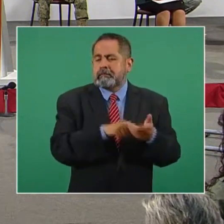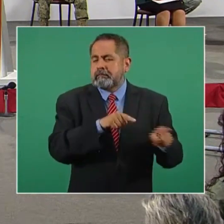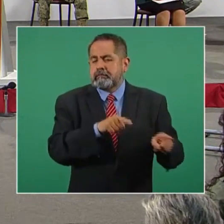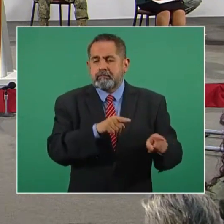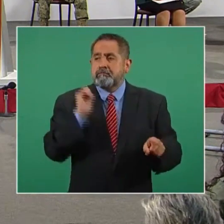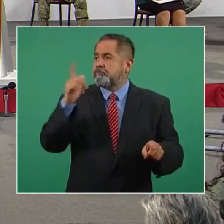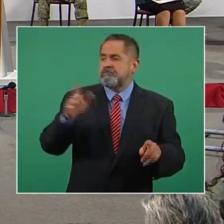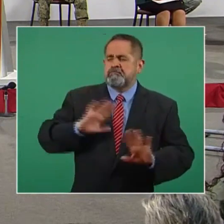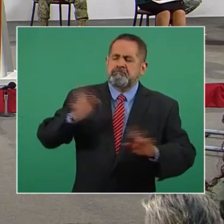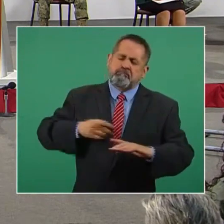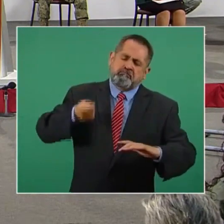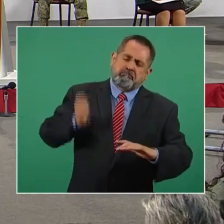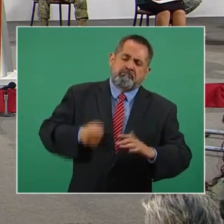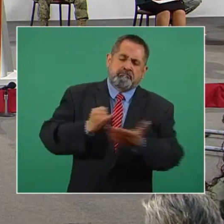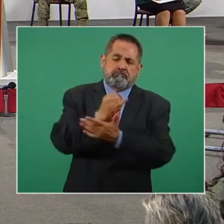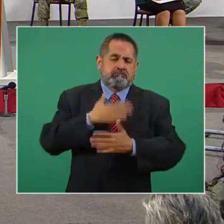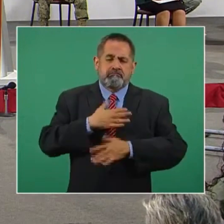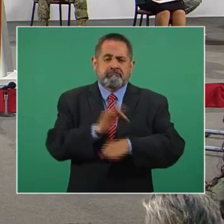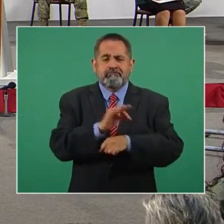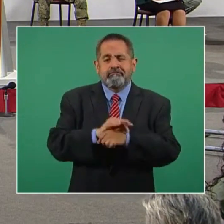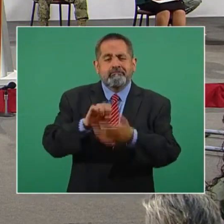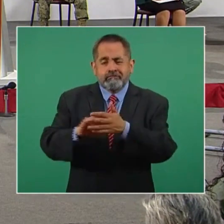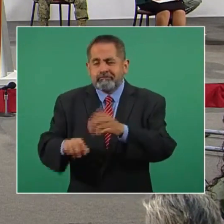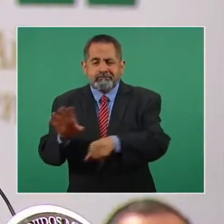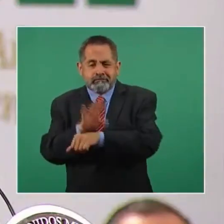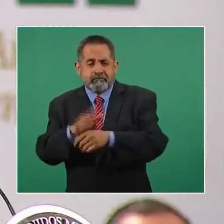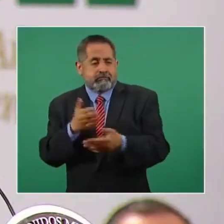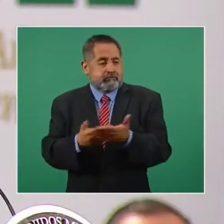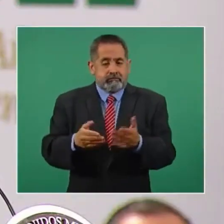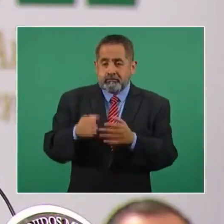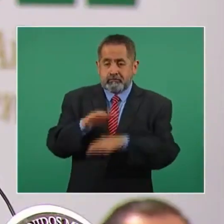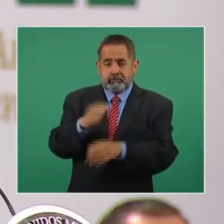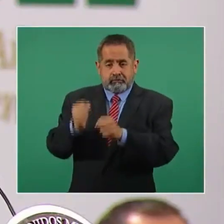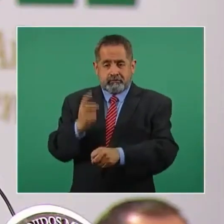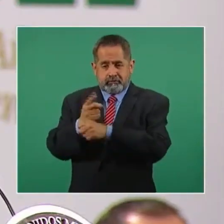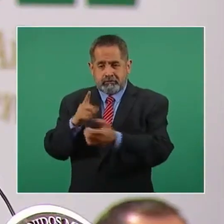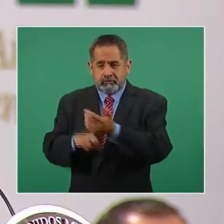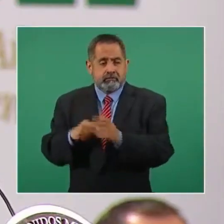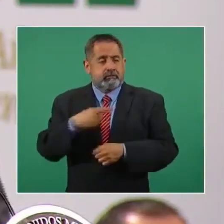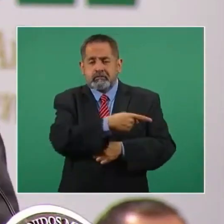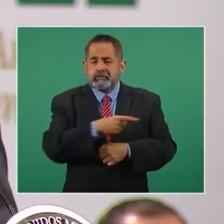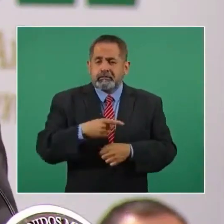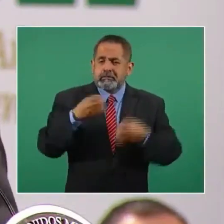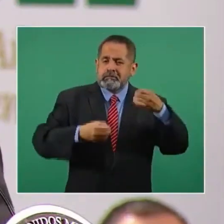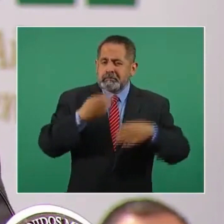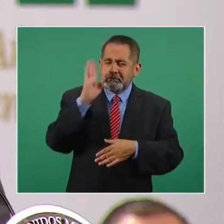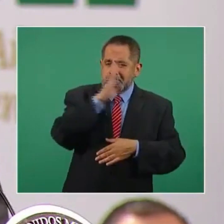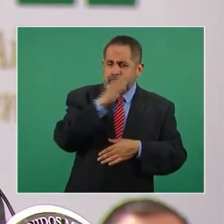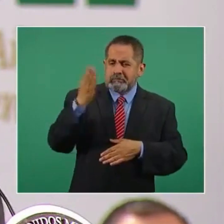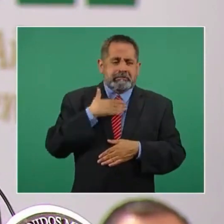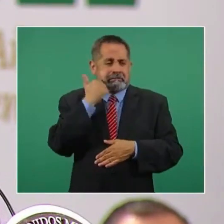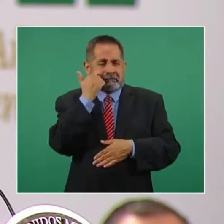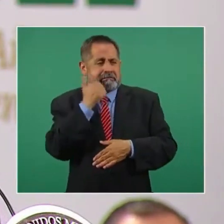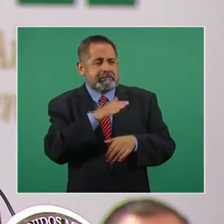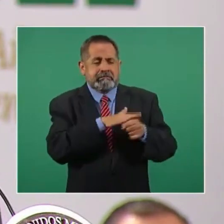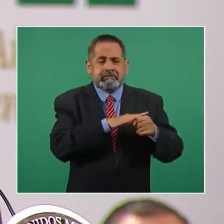hay un interés en contra de la reforma eléctrica, ahora contra la seguridad, es un juez de contentillo que actúa de queda bien, y